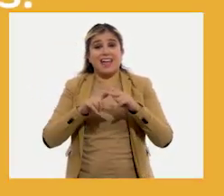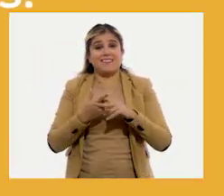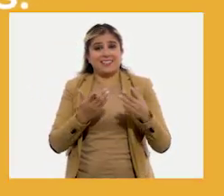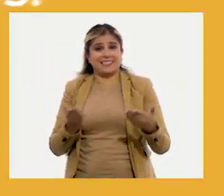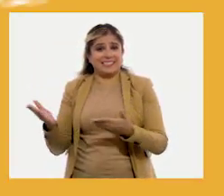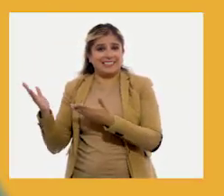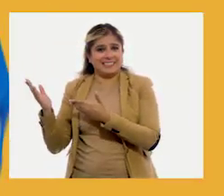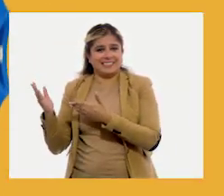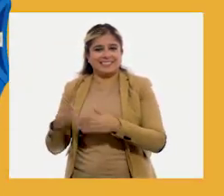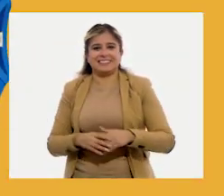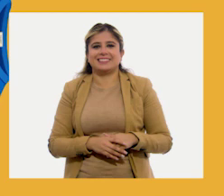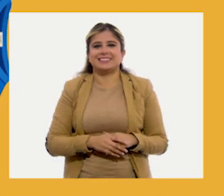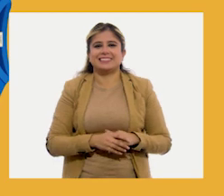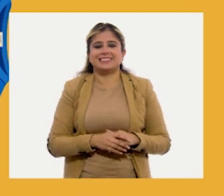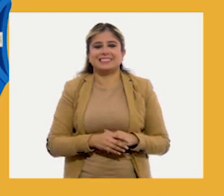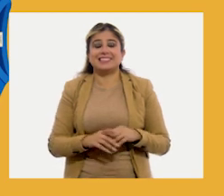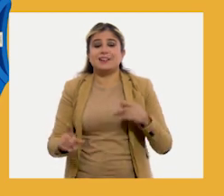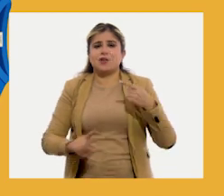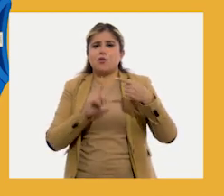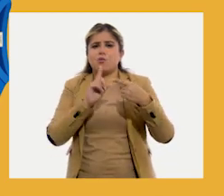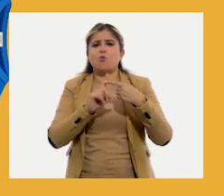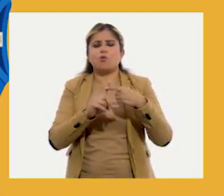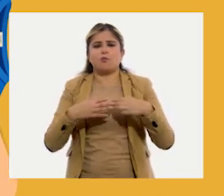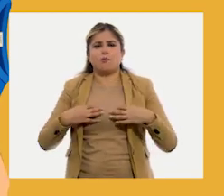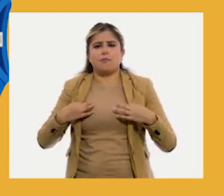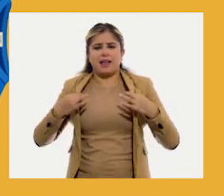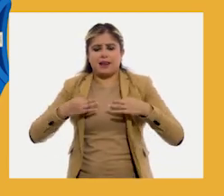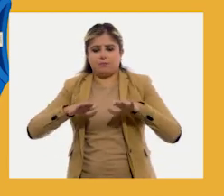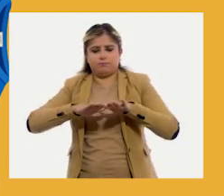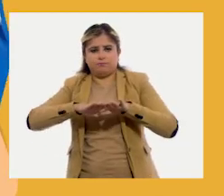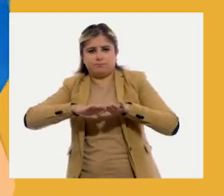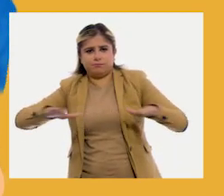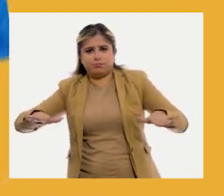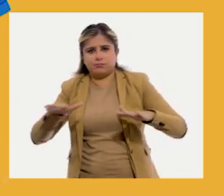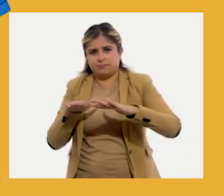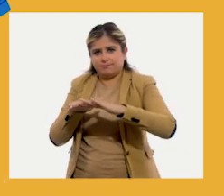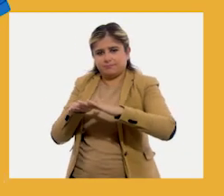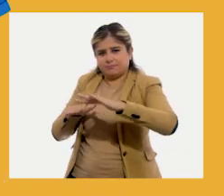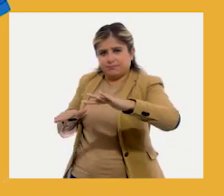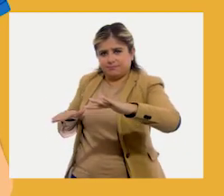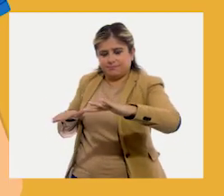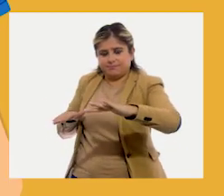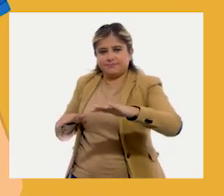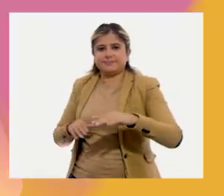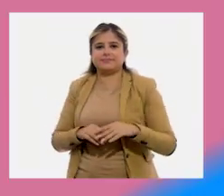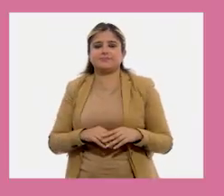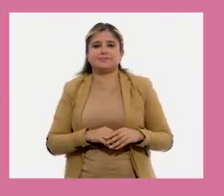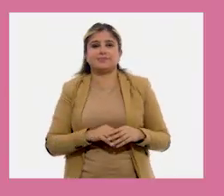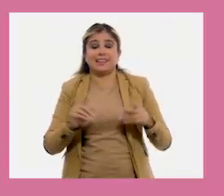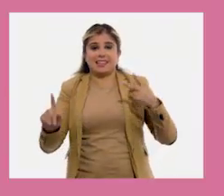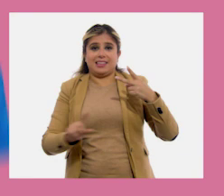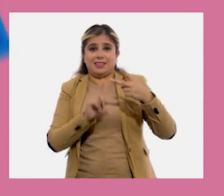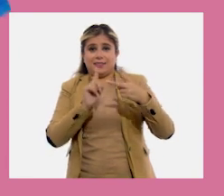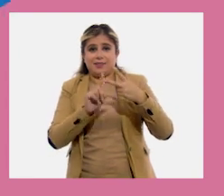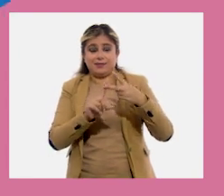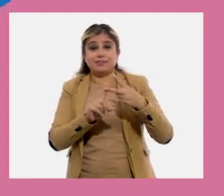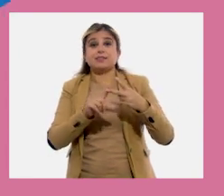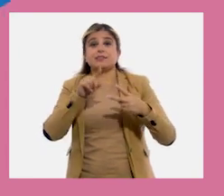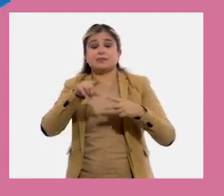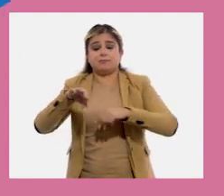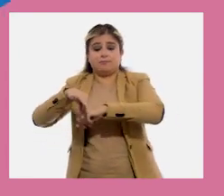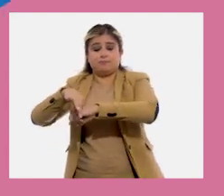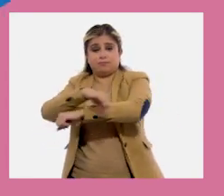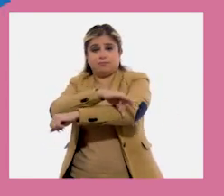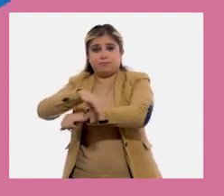¡Empecemos! 1. Estira la playera a lo largo y a lo ancho. 2. Marca con